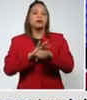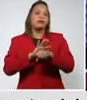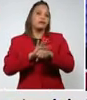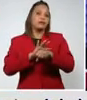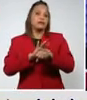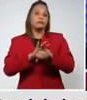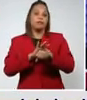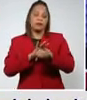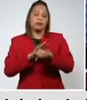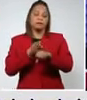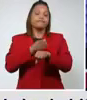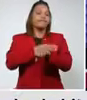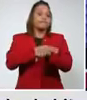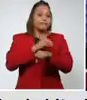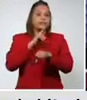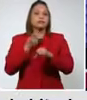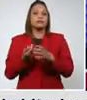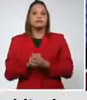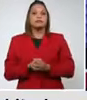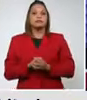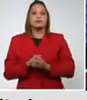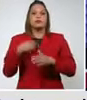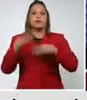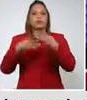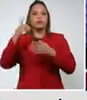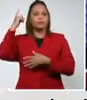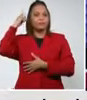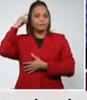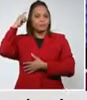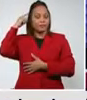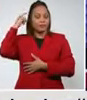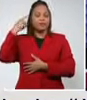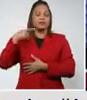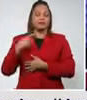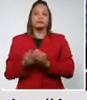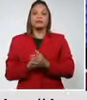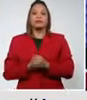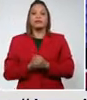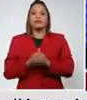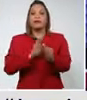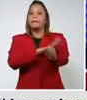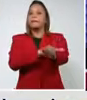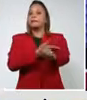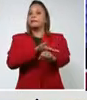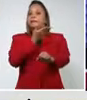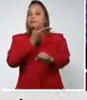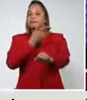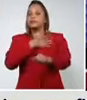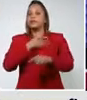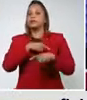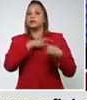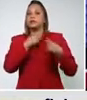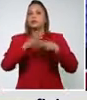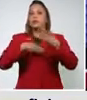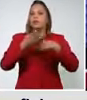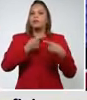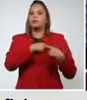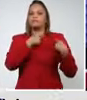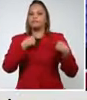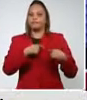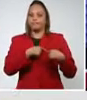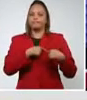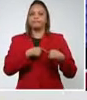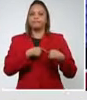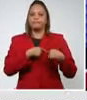previas ya, una enfermedad cerebrovascular isquémica, hipertensión arterial y una cardiopatía isquémica.